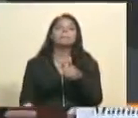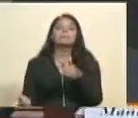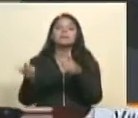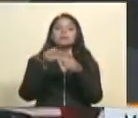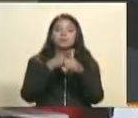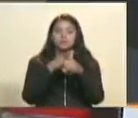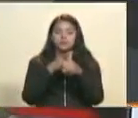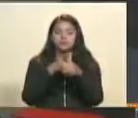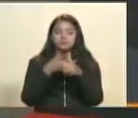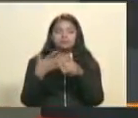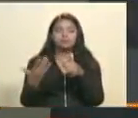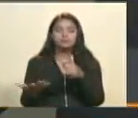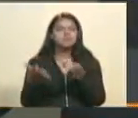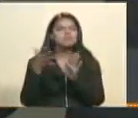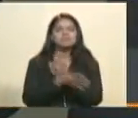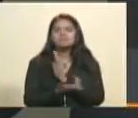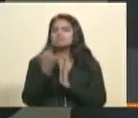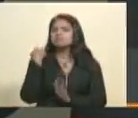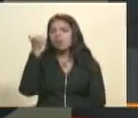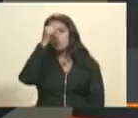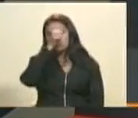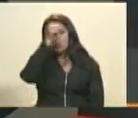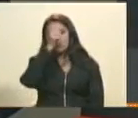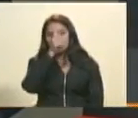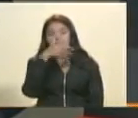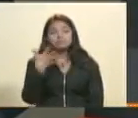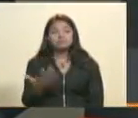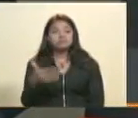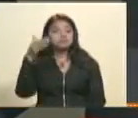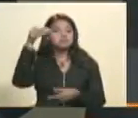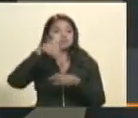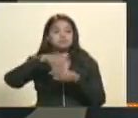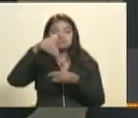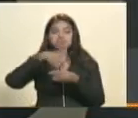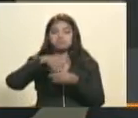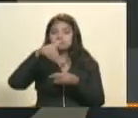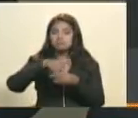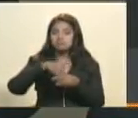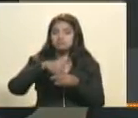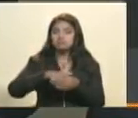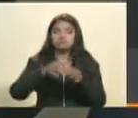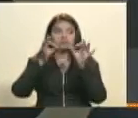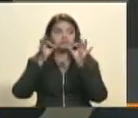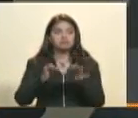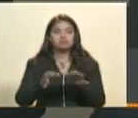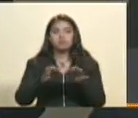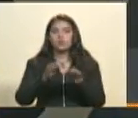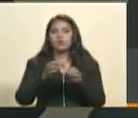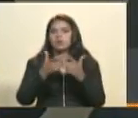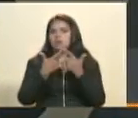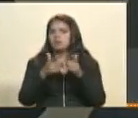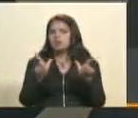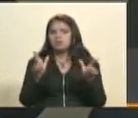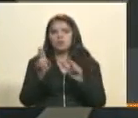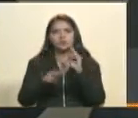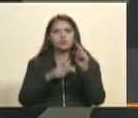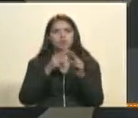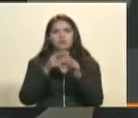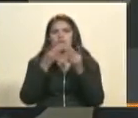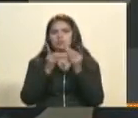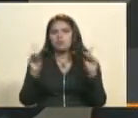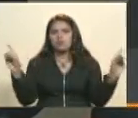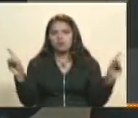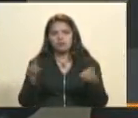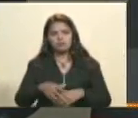lugar, lo que ocurrió el domingo fue una elección de carácter universal,